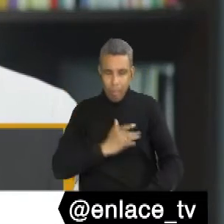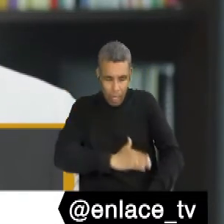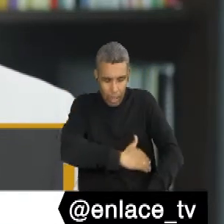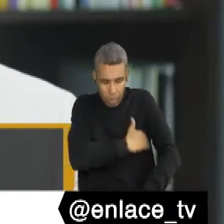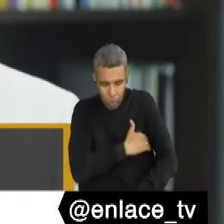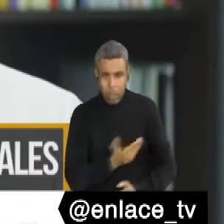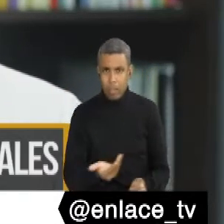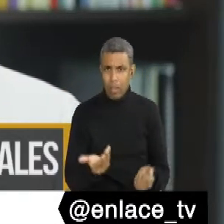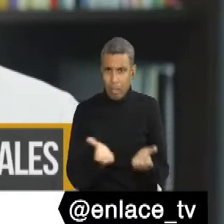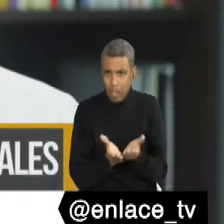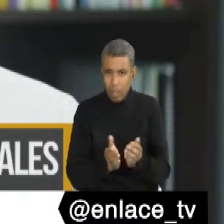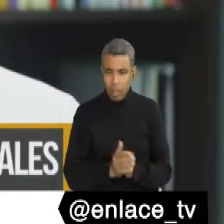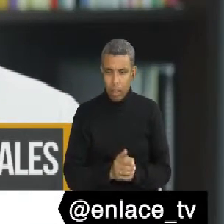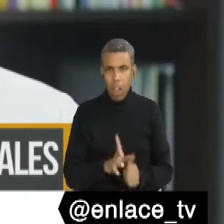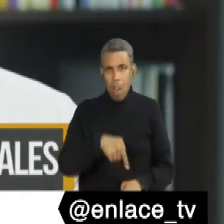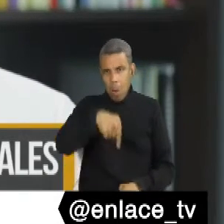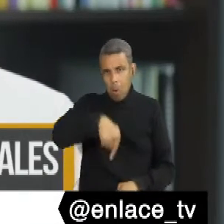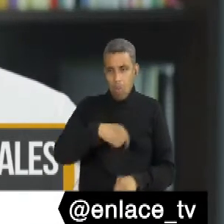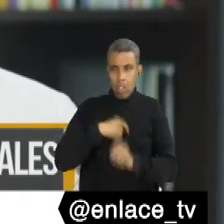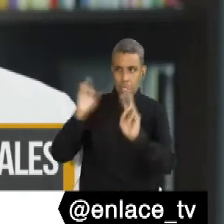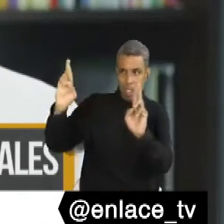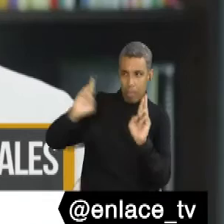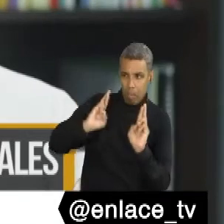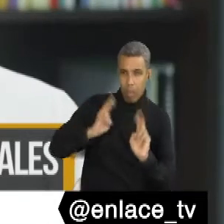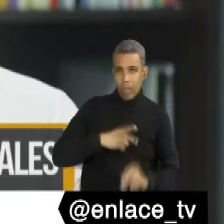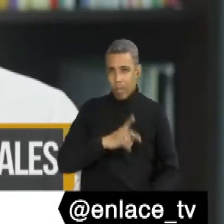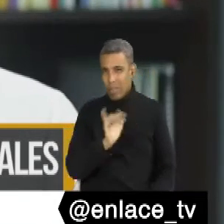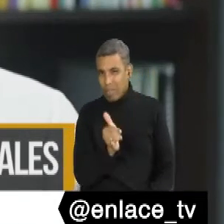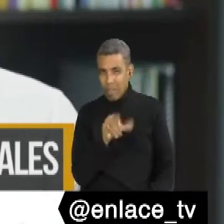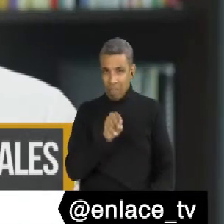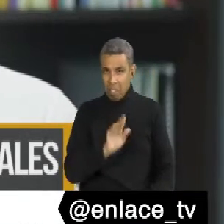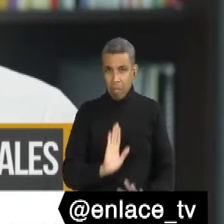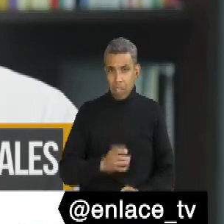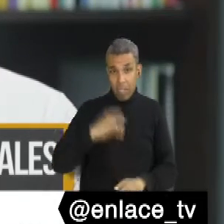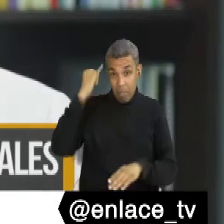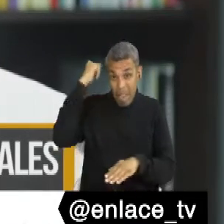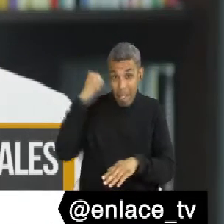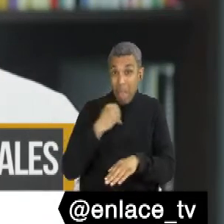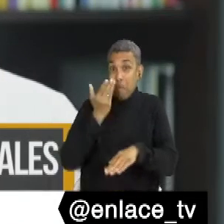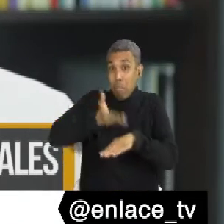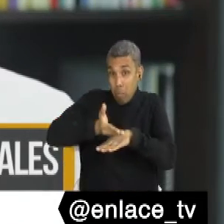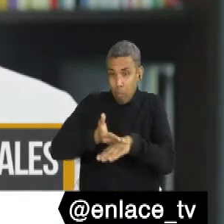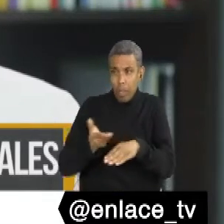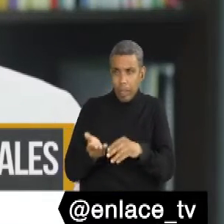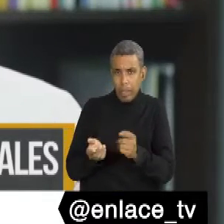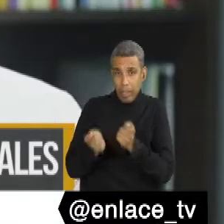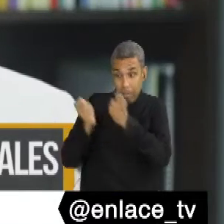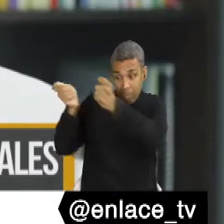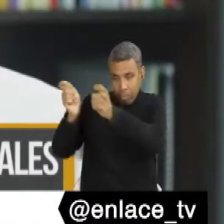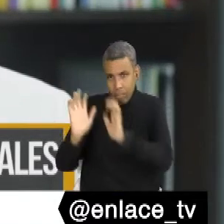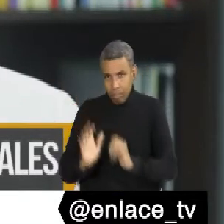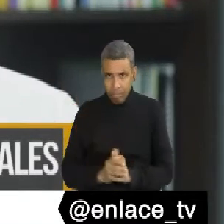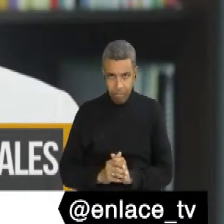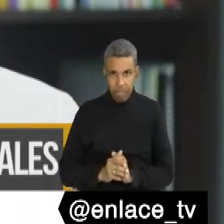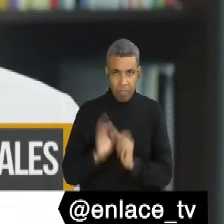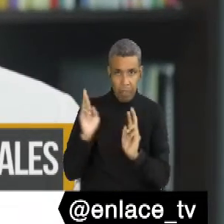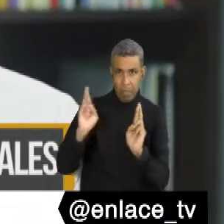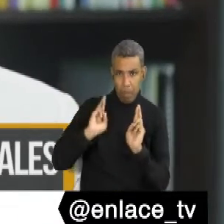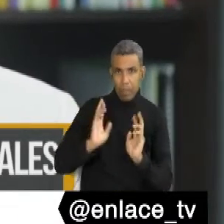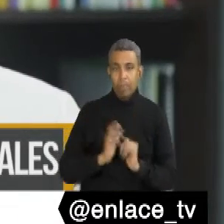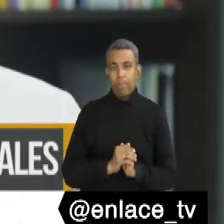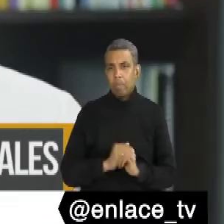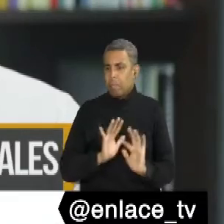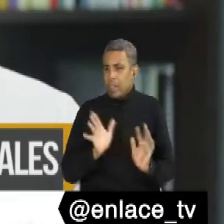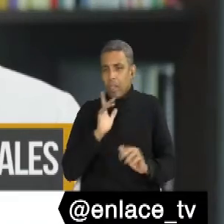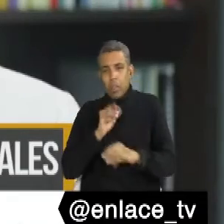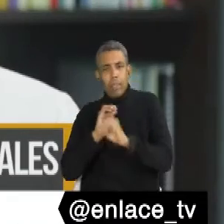esperamos que hoy mismo nos den respuesta sobre el calendario escolar que presentamos nosotros para ya ahí sí salir definitivamente con una propuesta